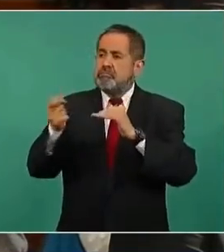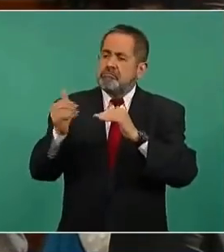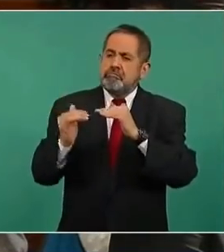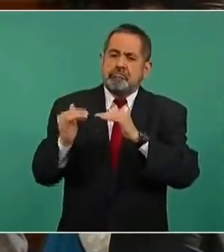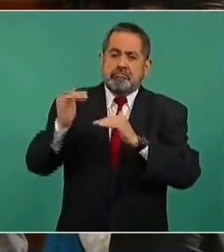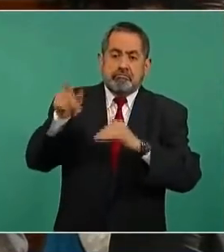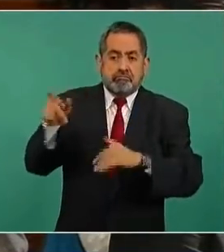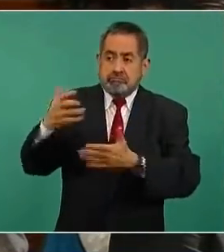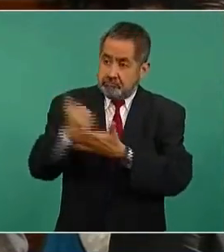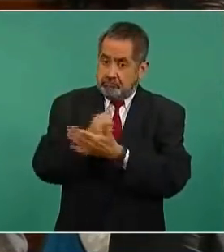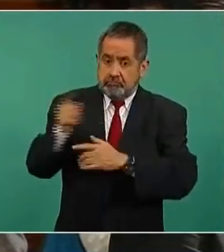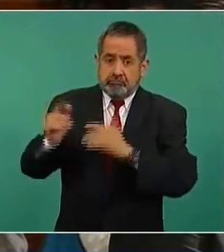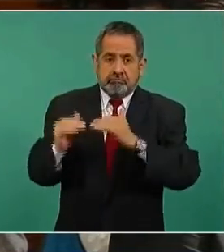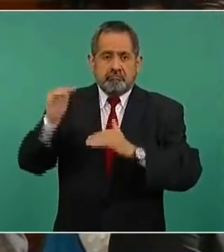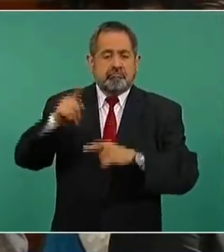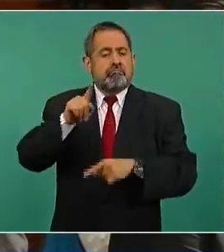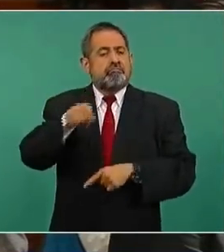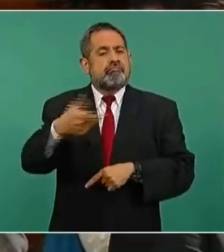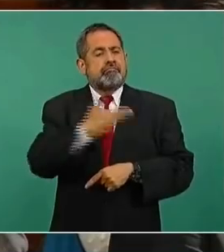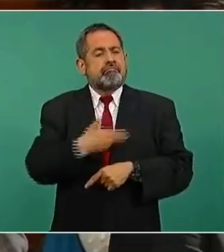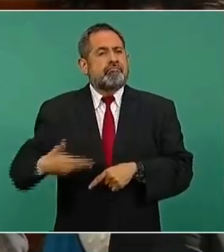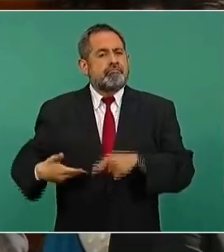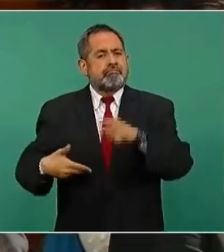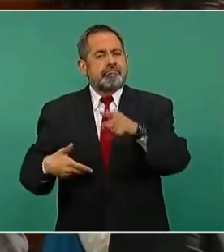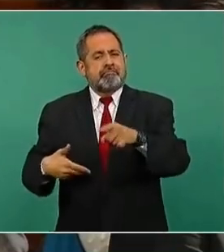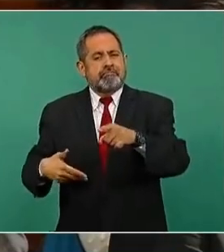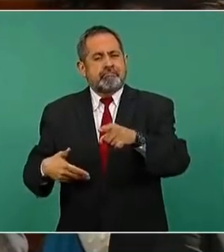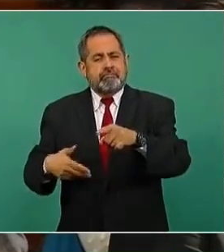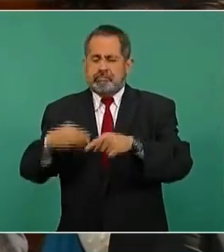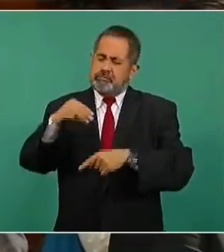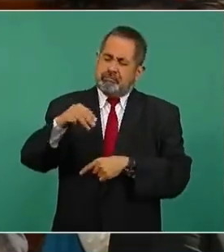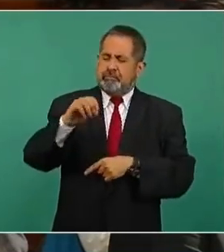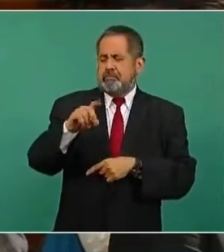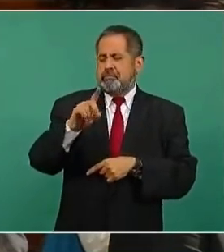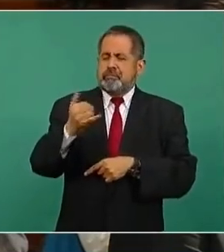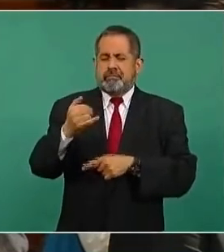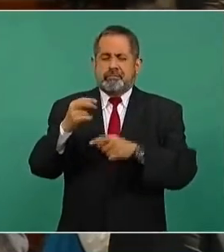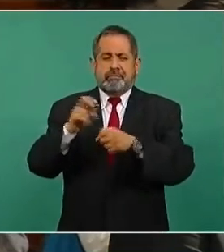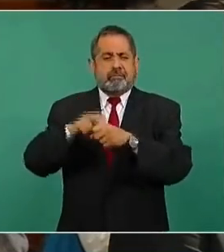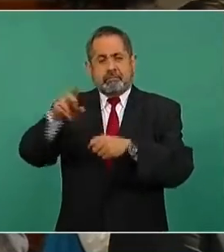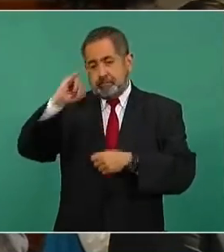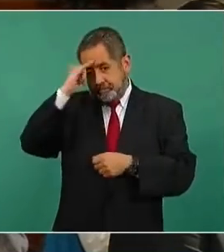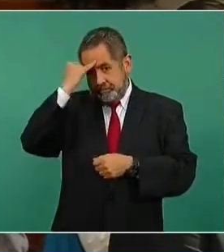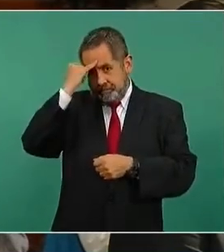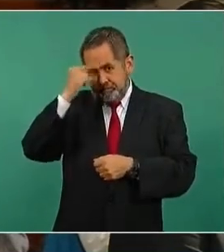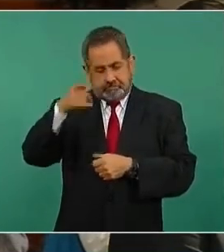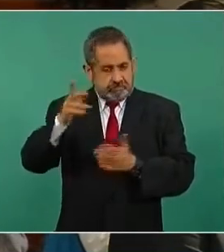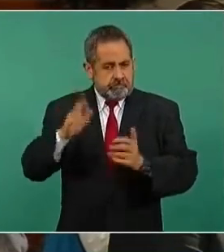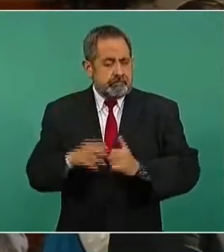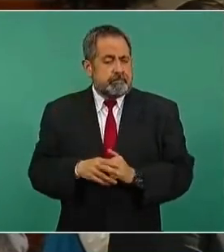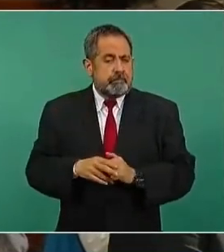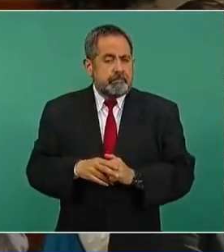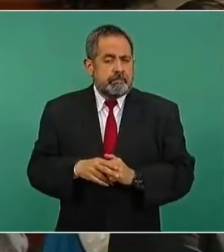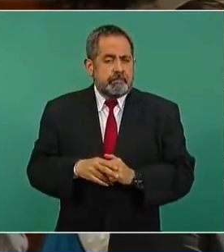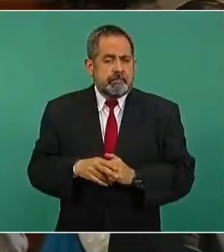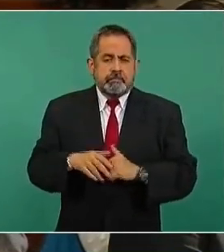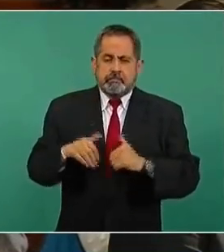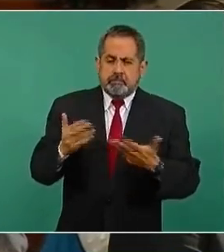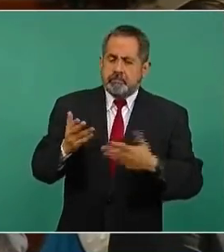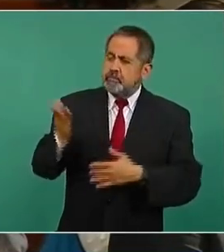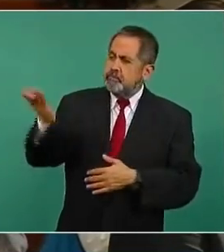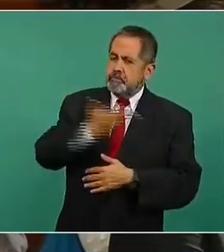encima del presidente Modi de India, si no me equivoco. Entonces,